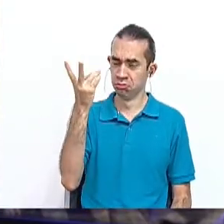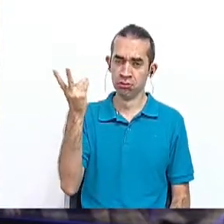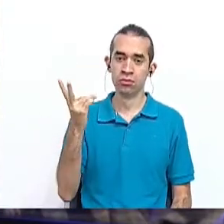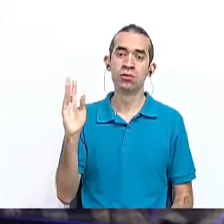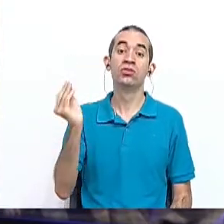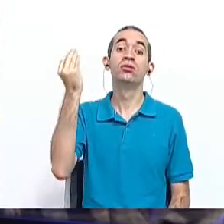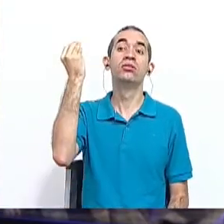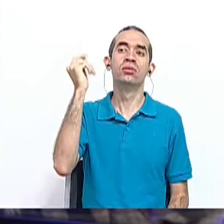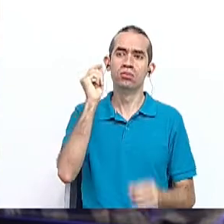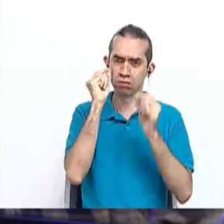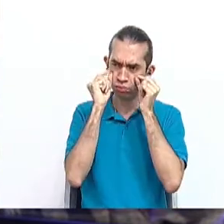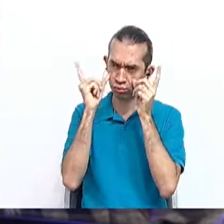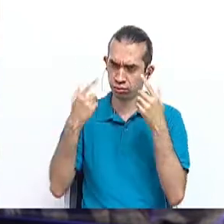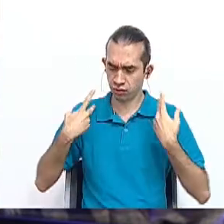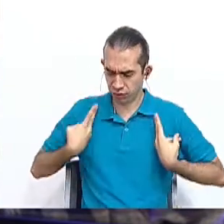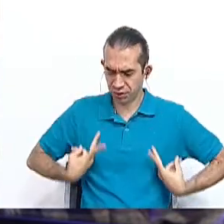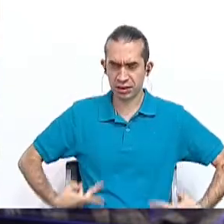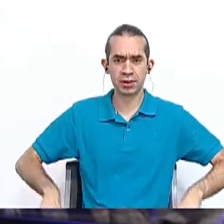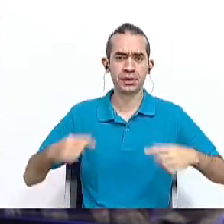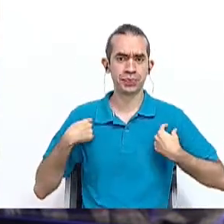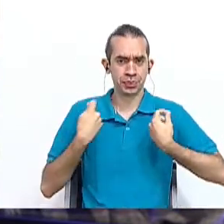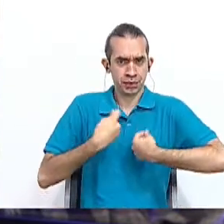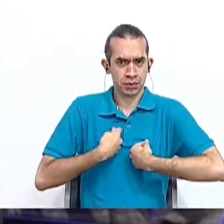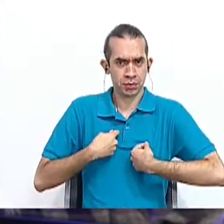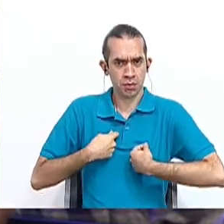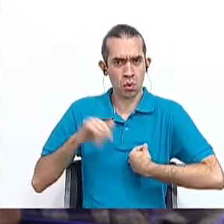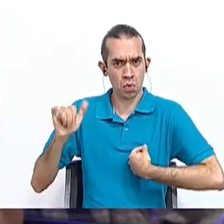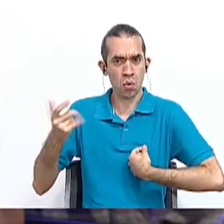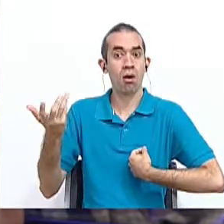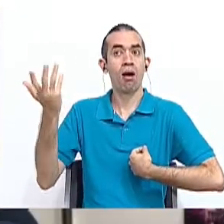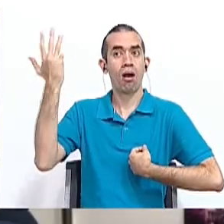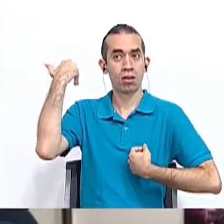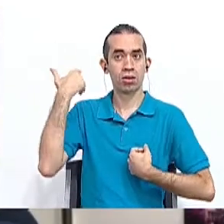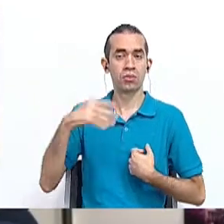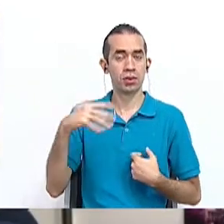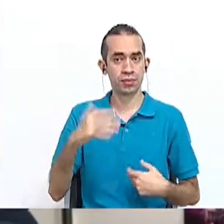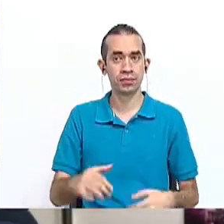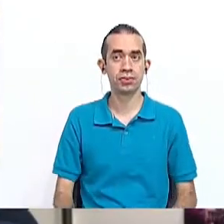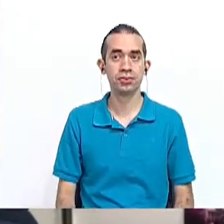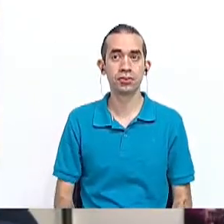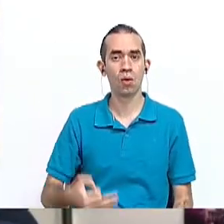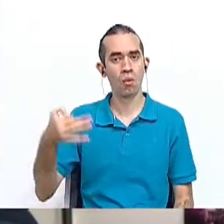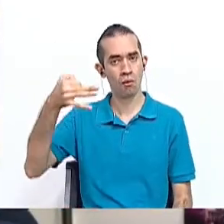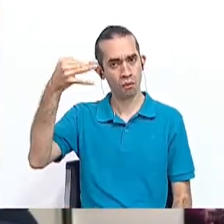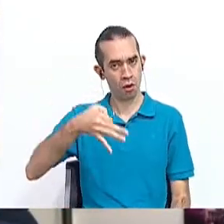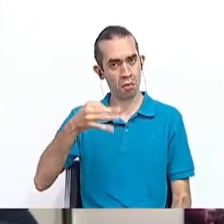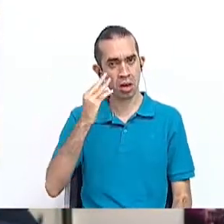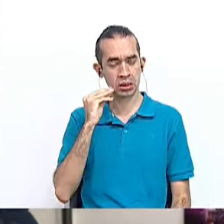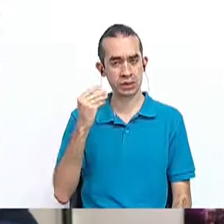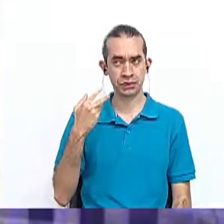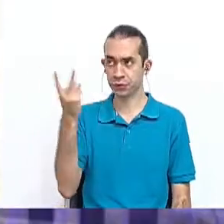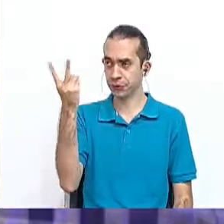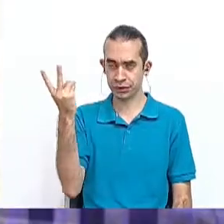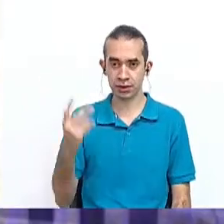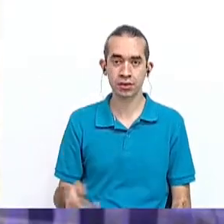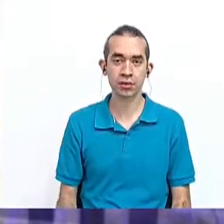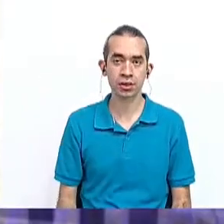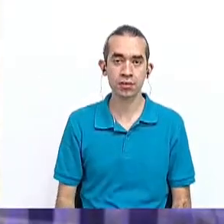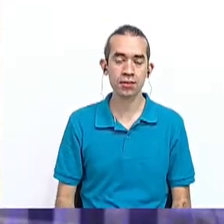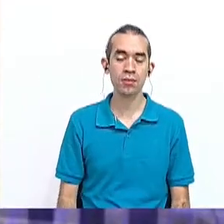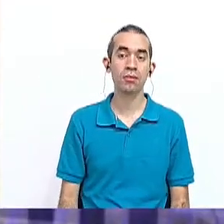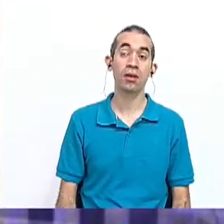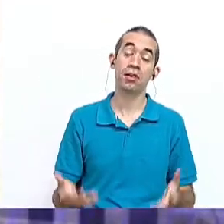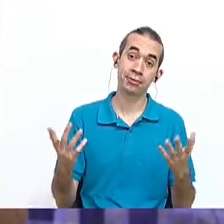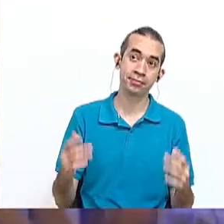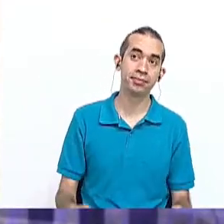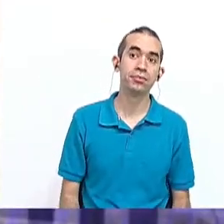mucho ver los vestidos y trajes tan chivas que usaban en esa época, tan formales mis abuelitos. Entonces se me